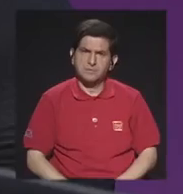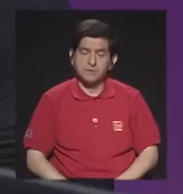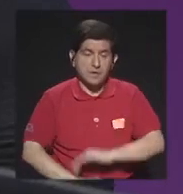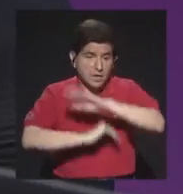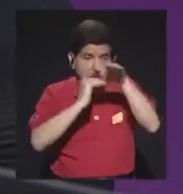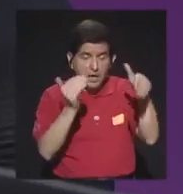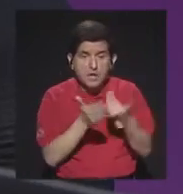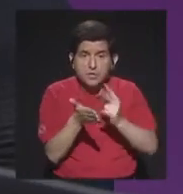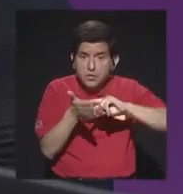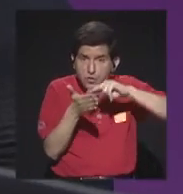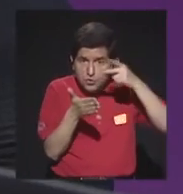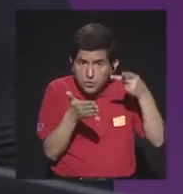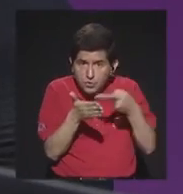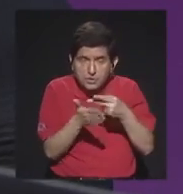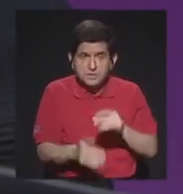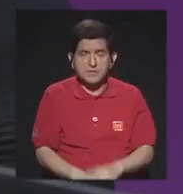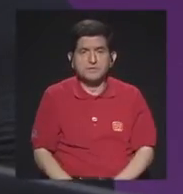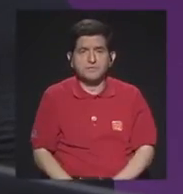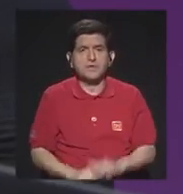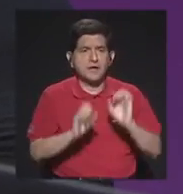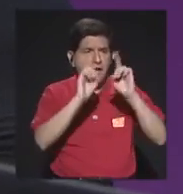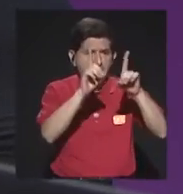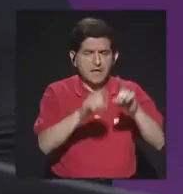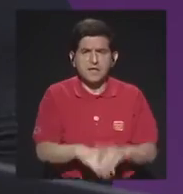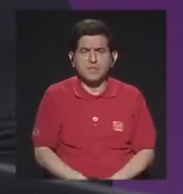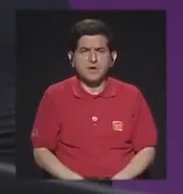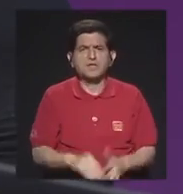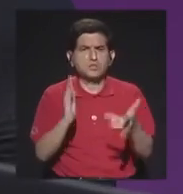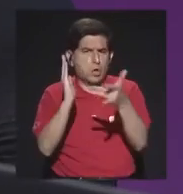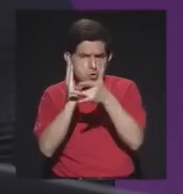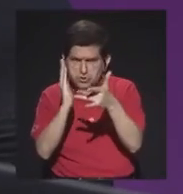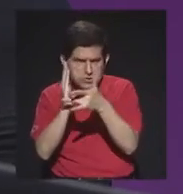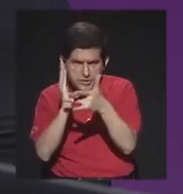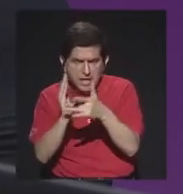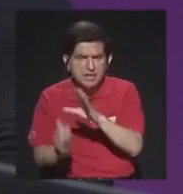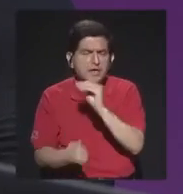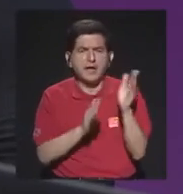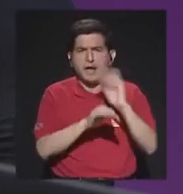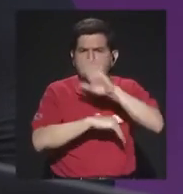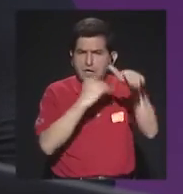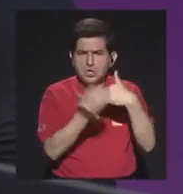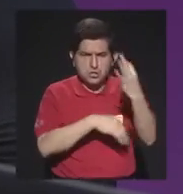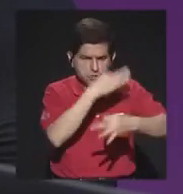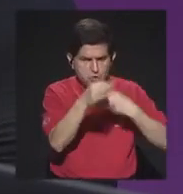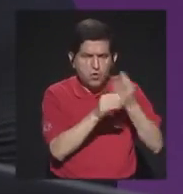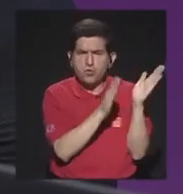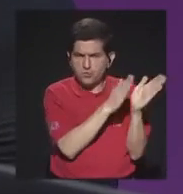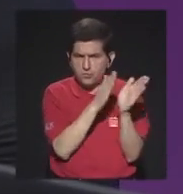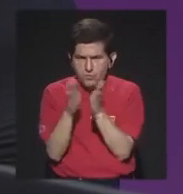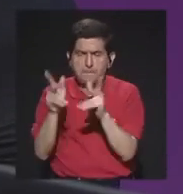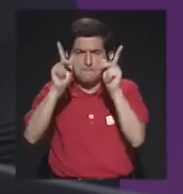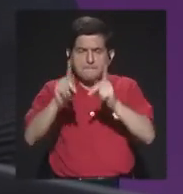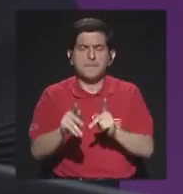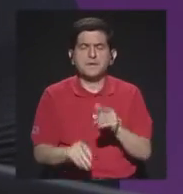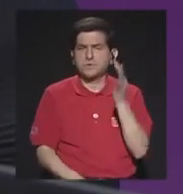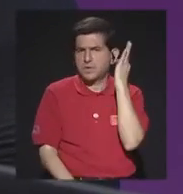lo que es de educación académica, técnica, hasta todo tipo de formación, uh-huh. que la mujer pueda